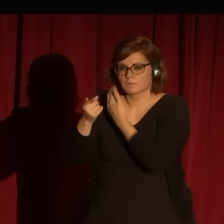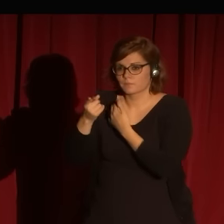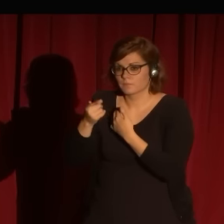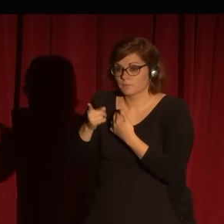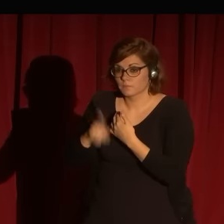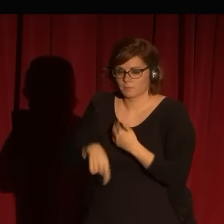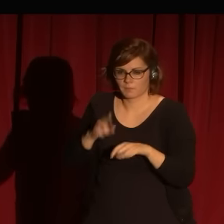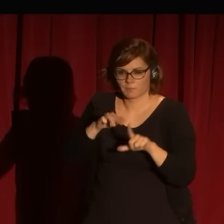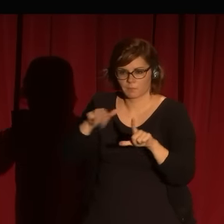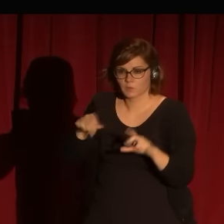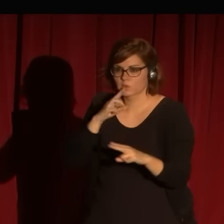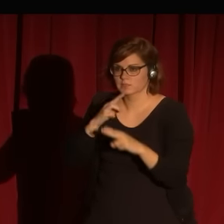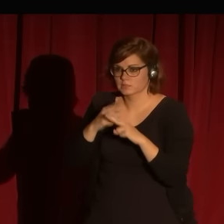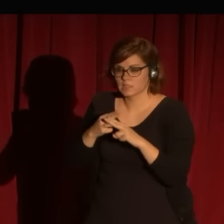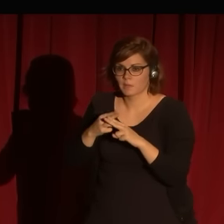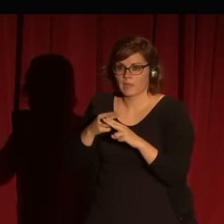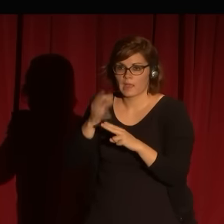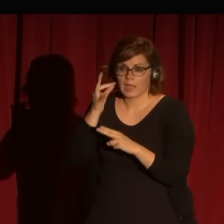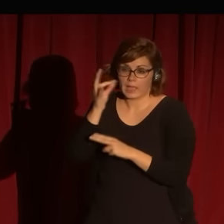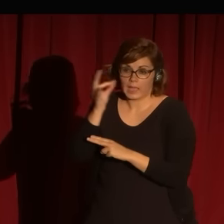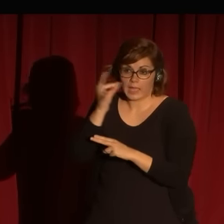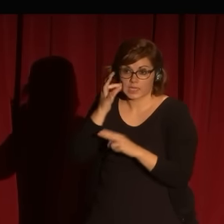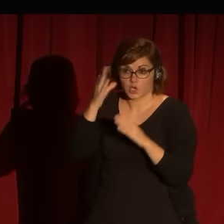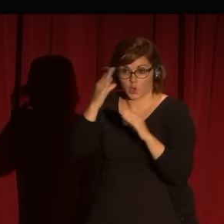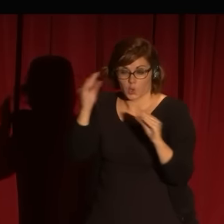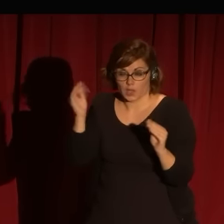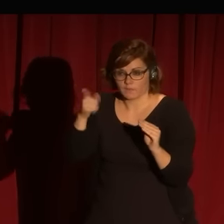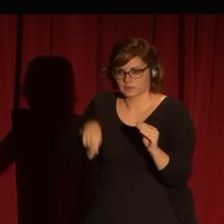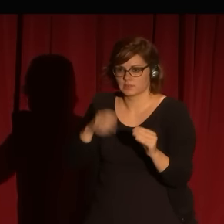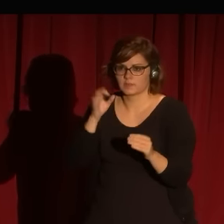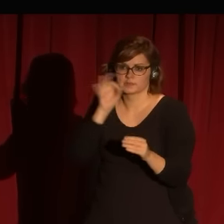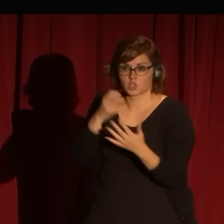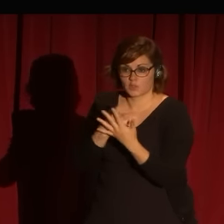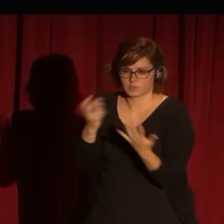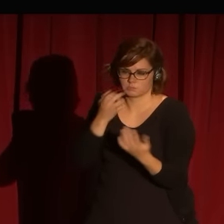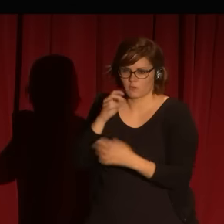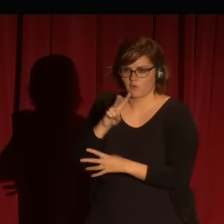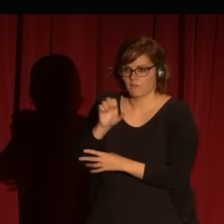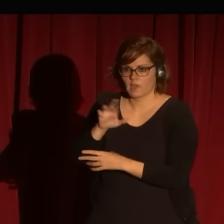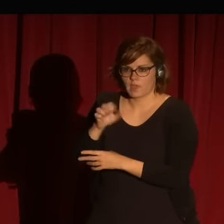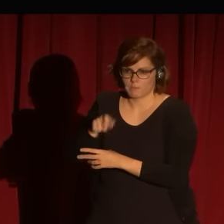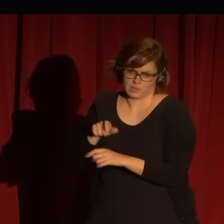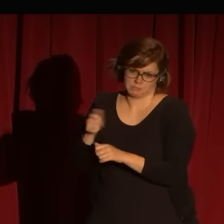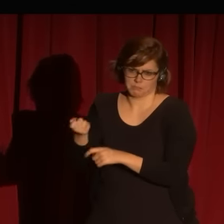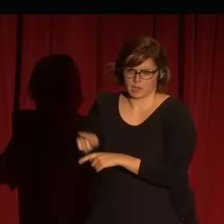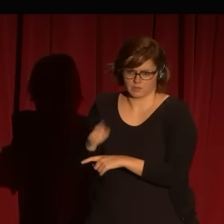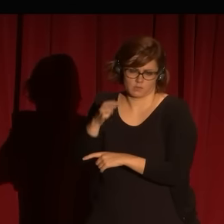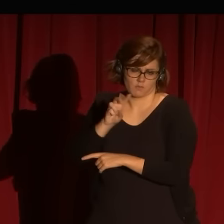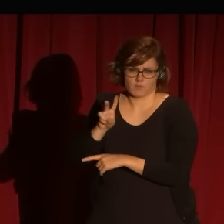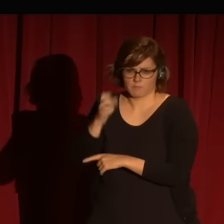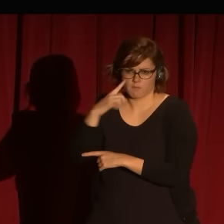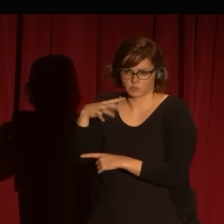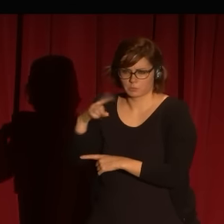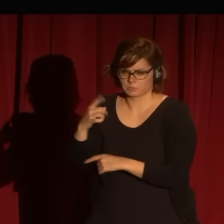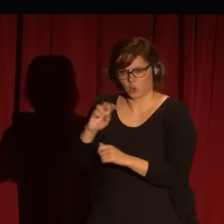en la pintura que se llama la pintura de género holandesa del 17 en cuadros de bermer y de toda la gente que pinta más o menos como vermer pero vermer es el más conocido